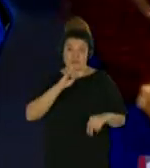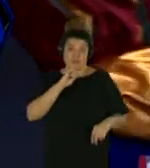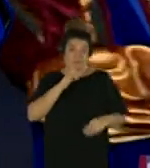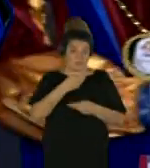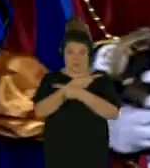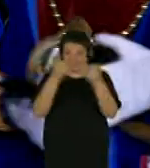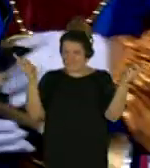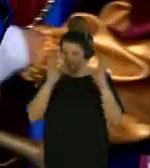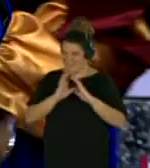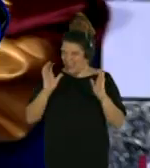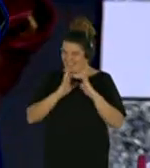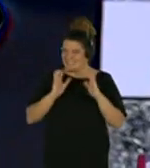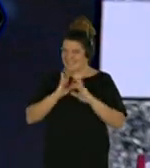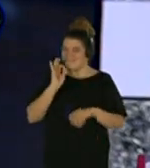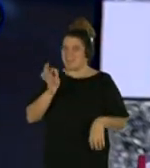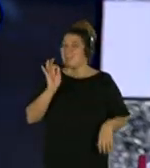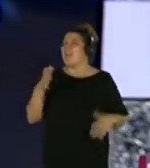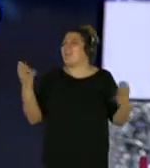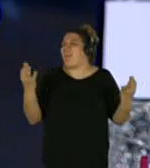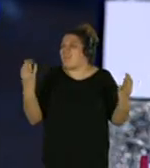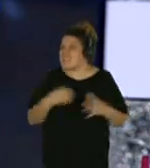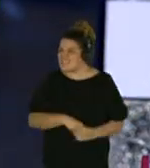están esperando y que puede ser